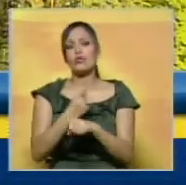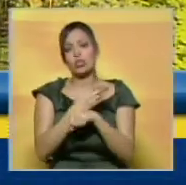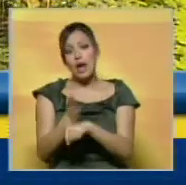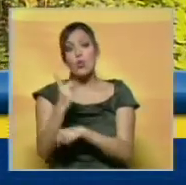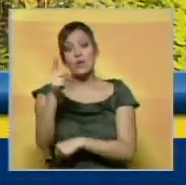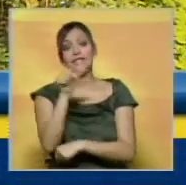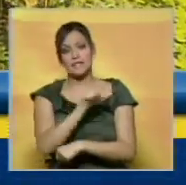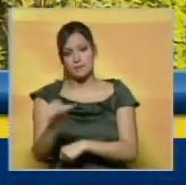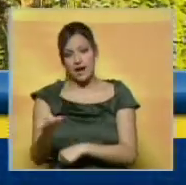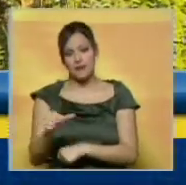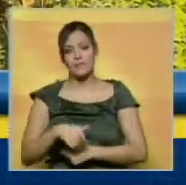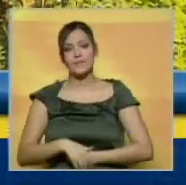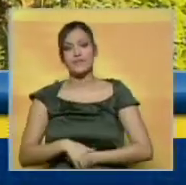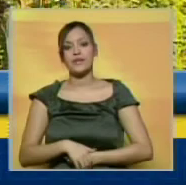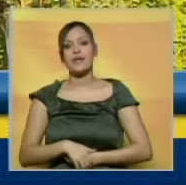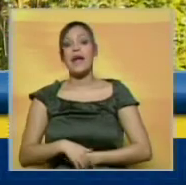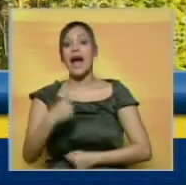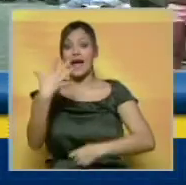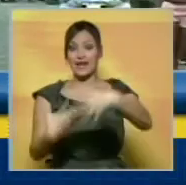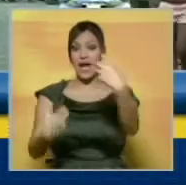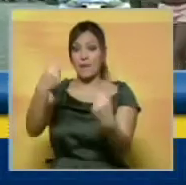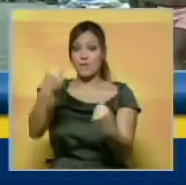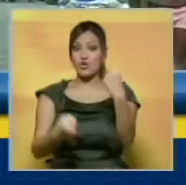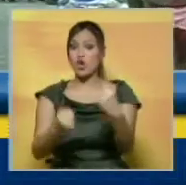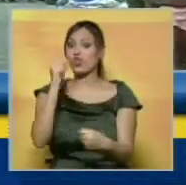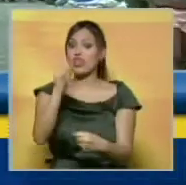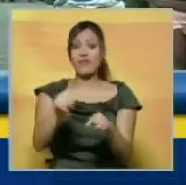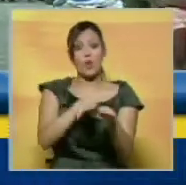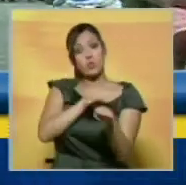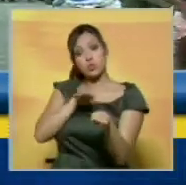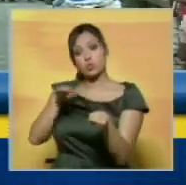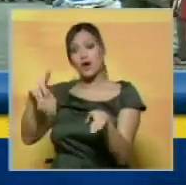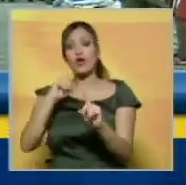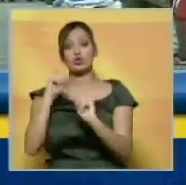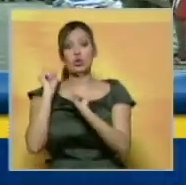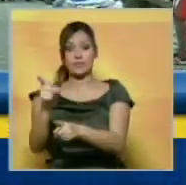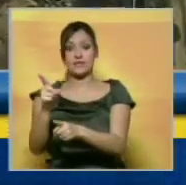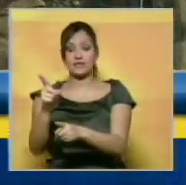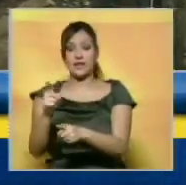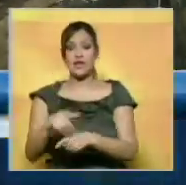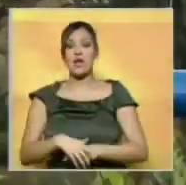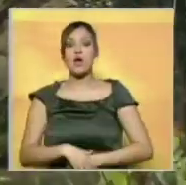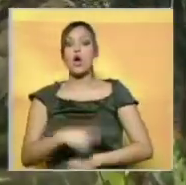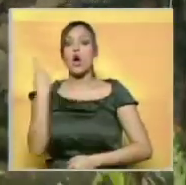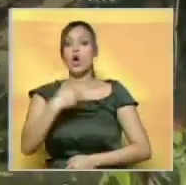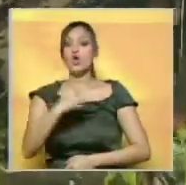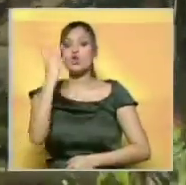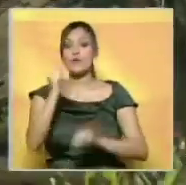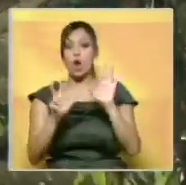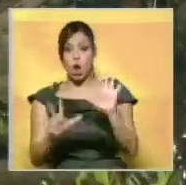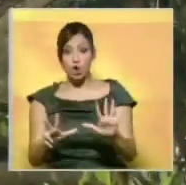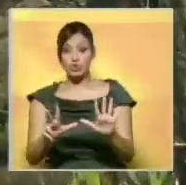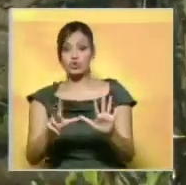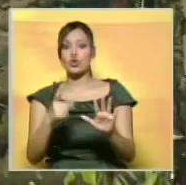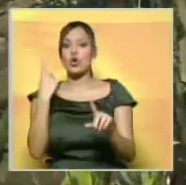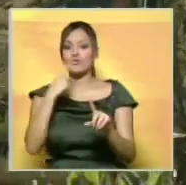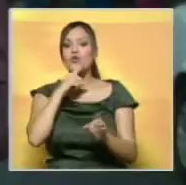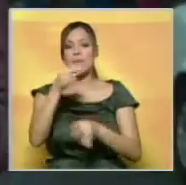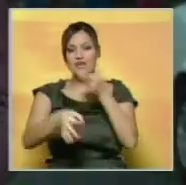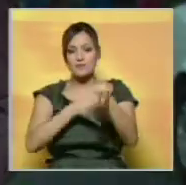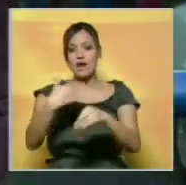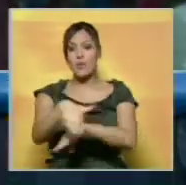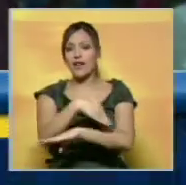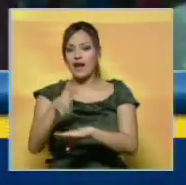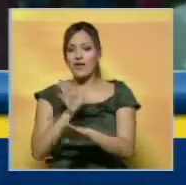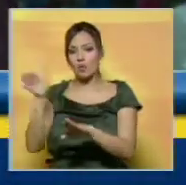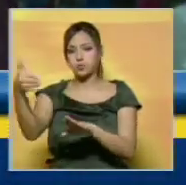una semana. Los transportes de carga pesada deberán desviarse hacia la autopista y la local 8 desde El Guapo y desde Caucagua.